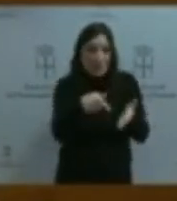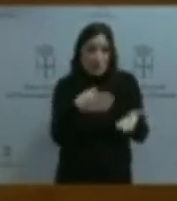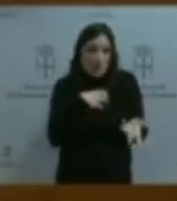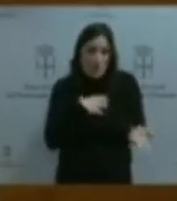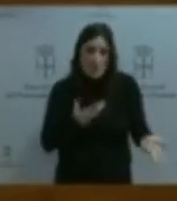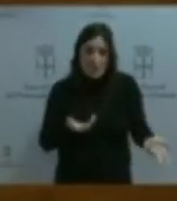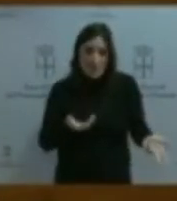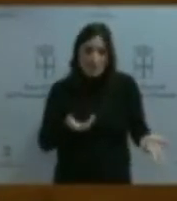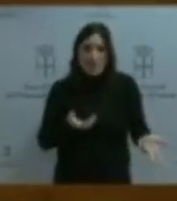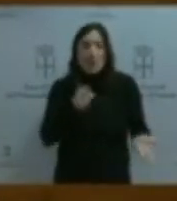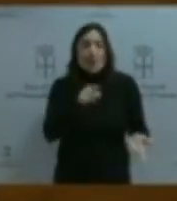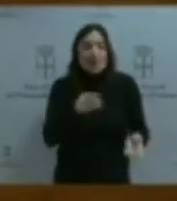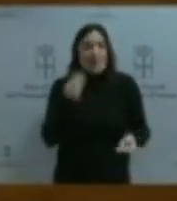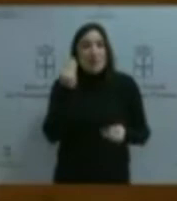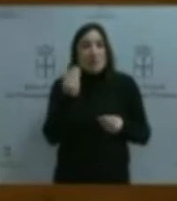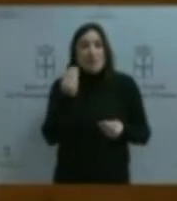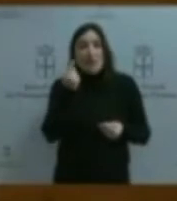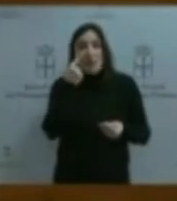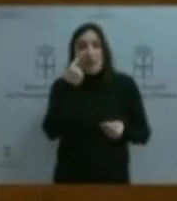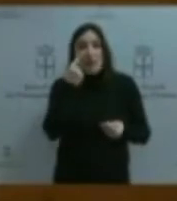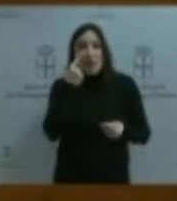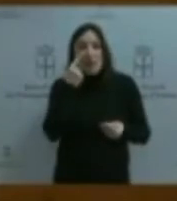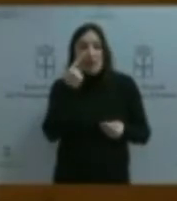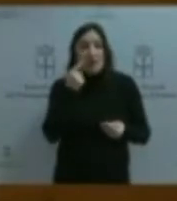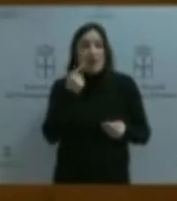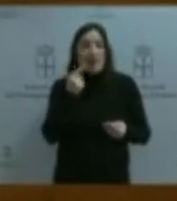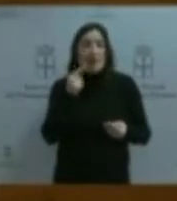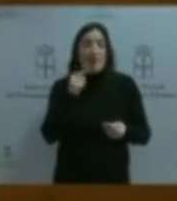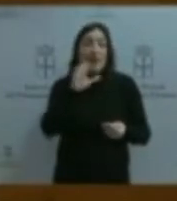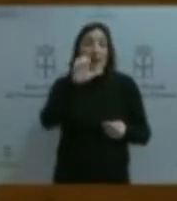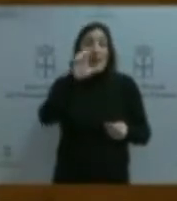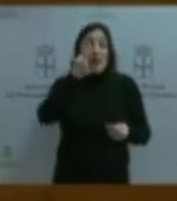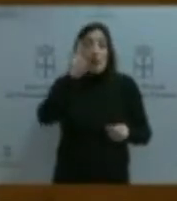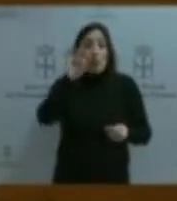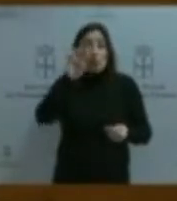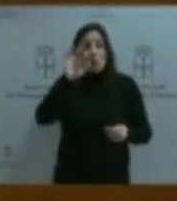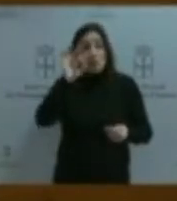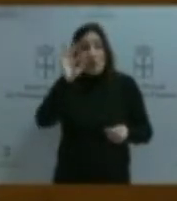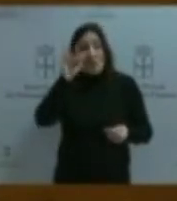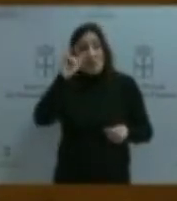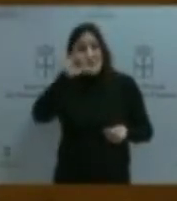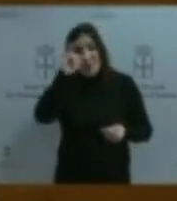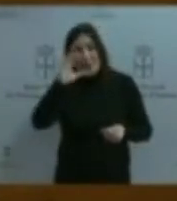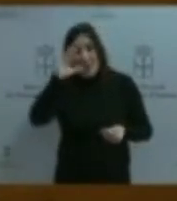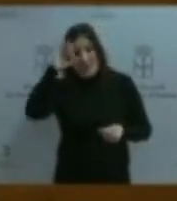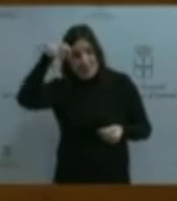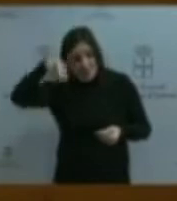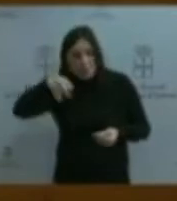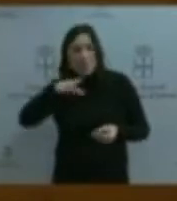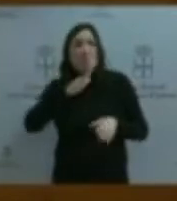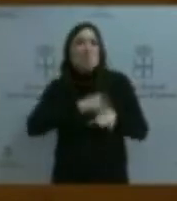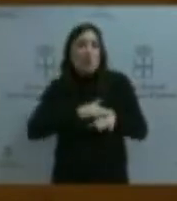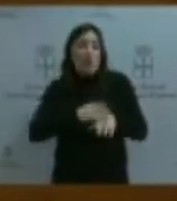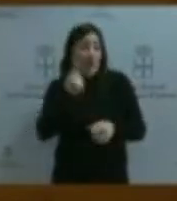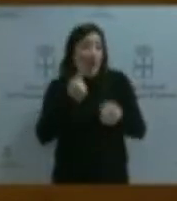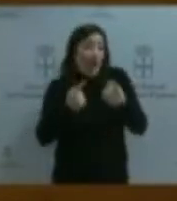la eutrofización. Bueno, esto a veces tiene que ver con aportes de tierras diversas, de canteras que están abandonadas,